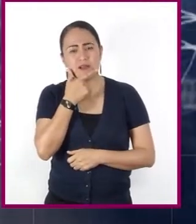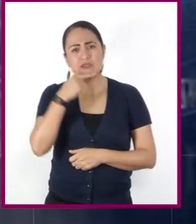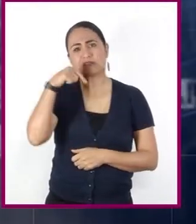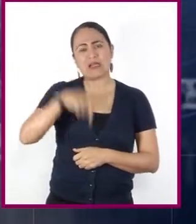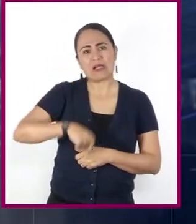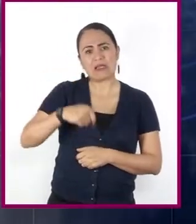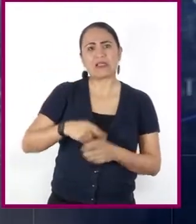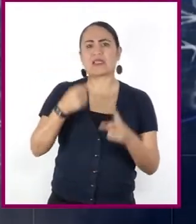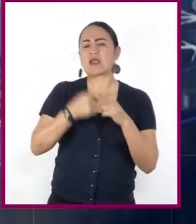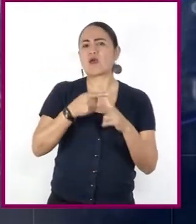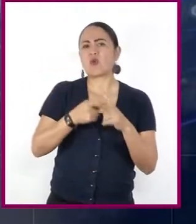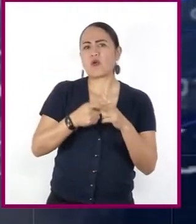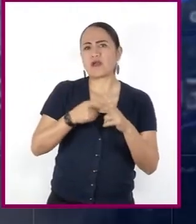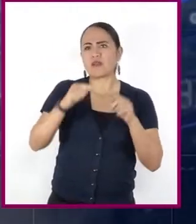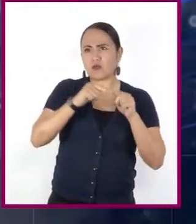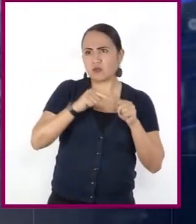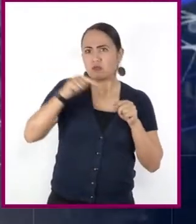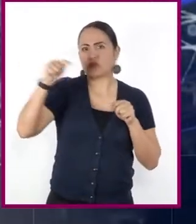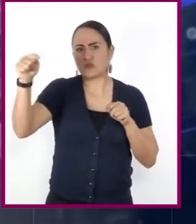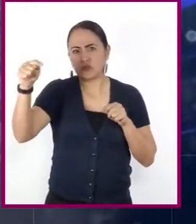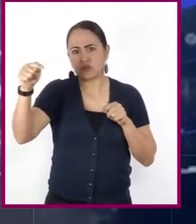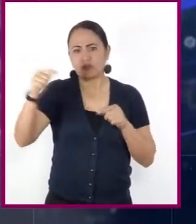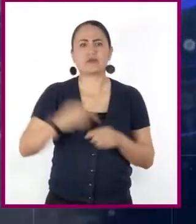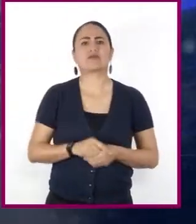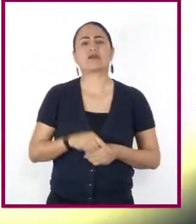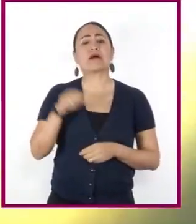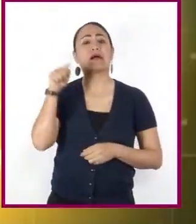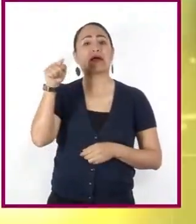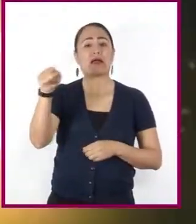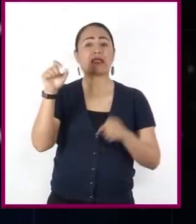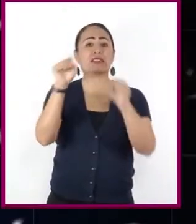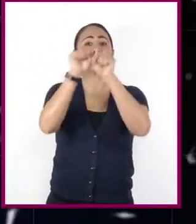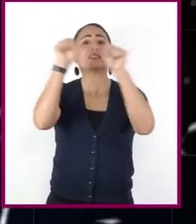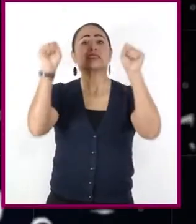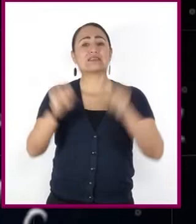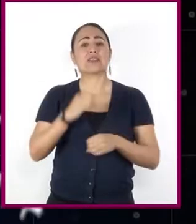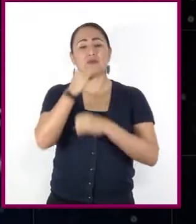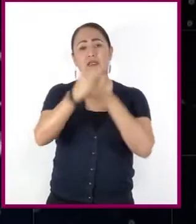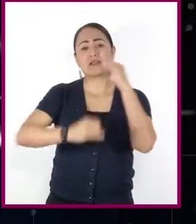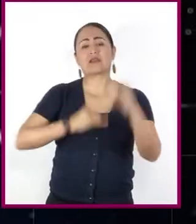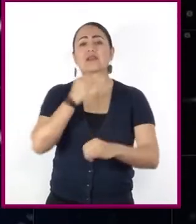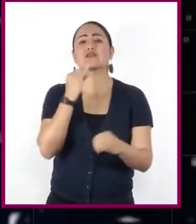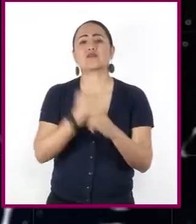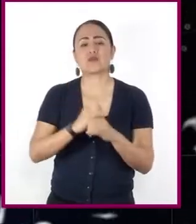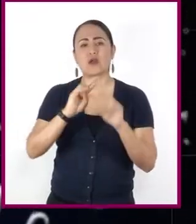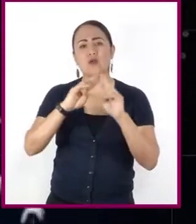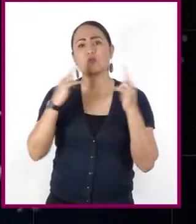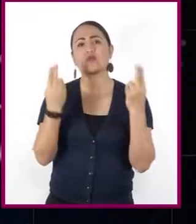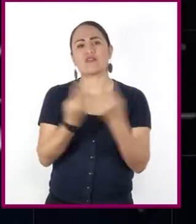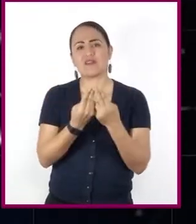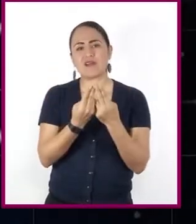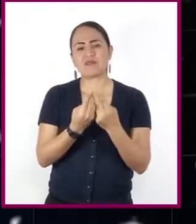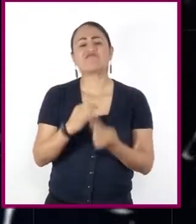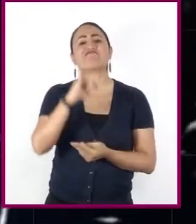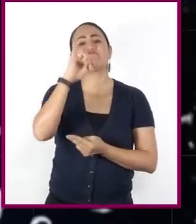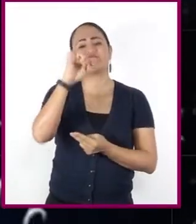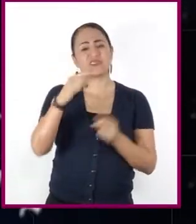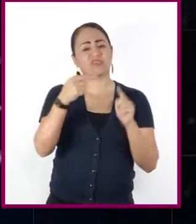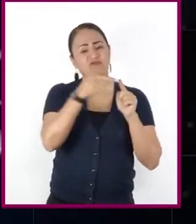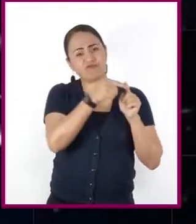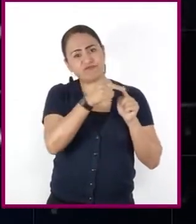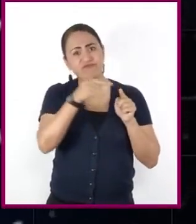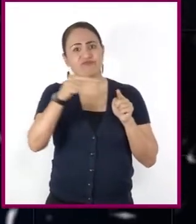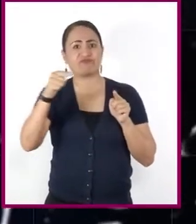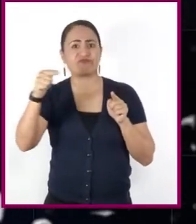de navegación, y la nave realizaba los cálculos en el Sistema Internacional de Unidades. Sí, durante el trayecto,